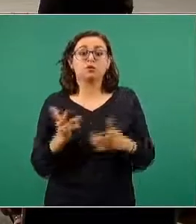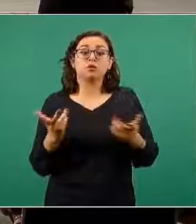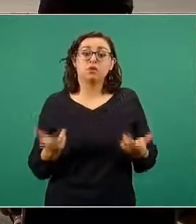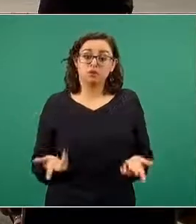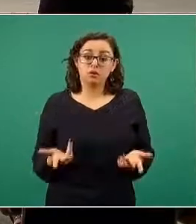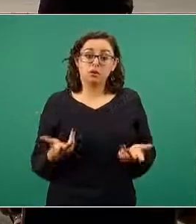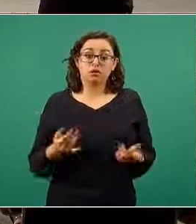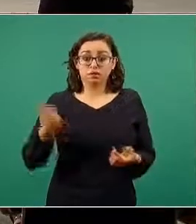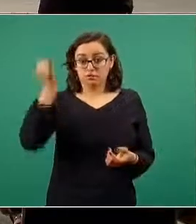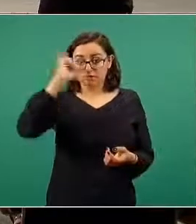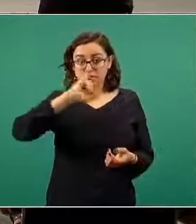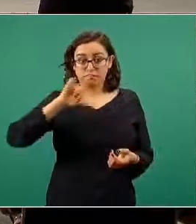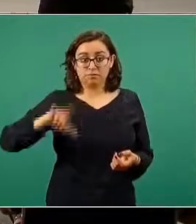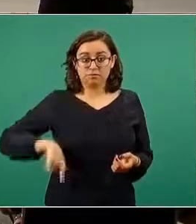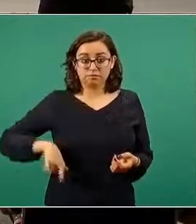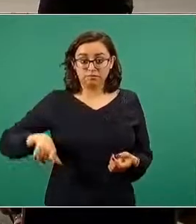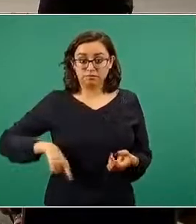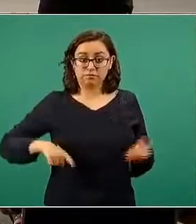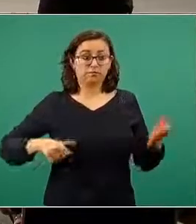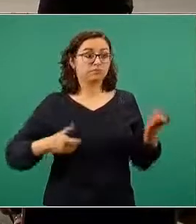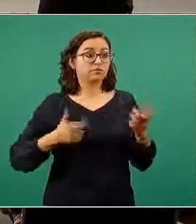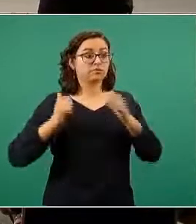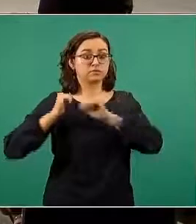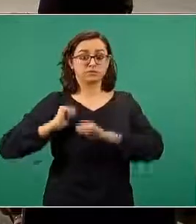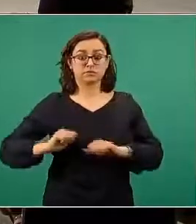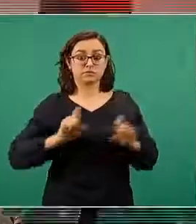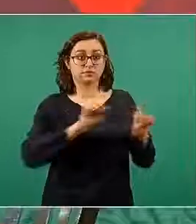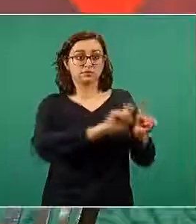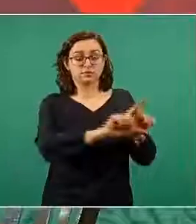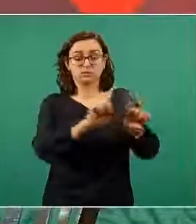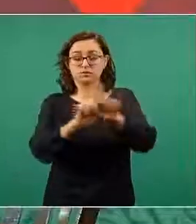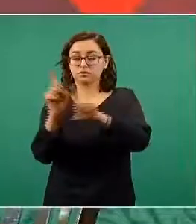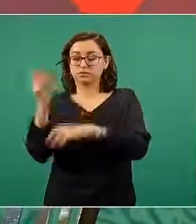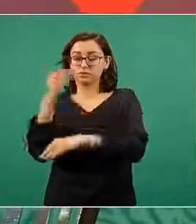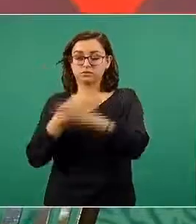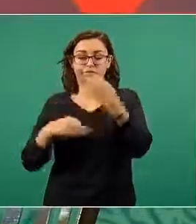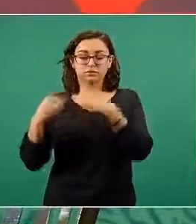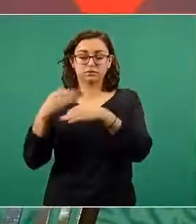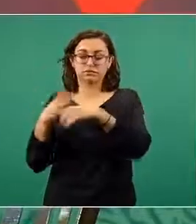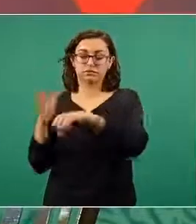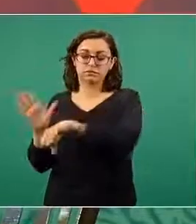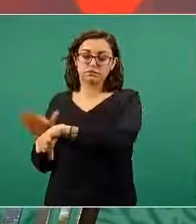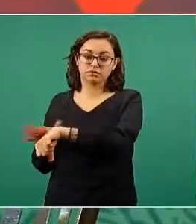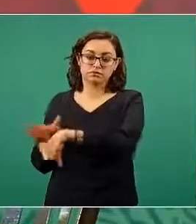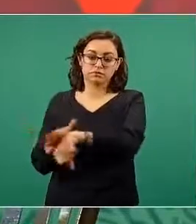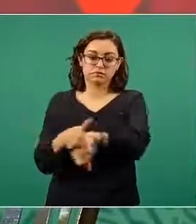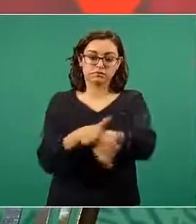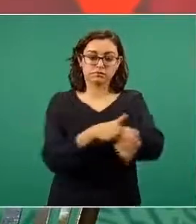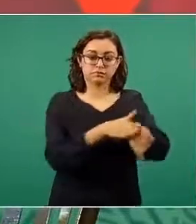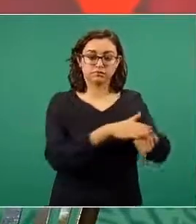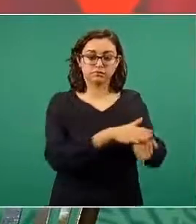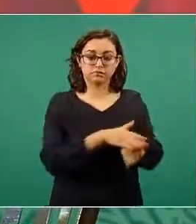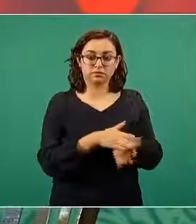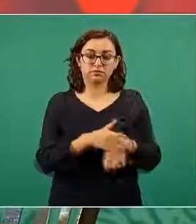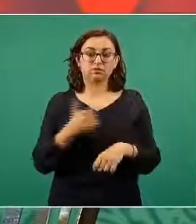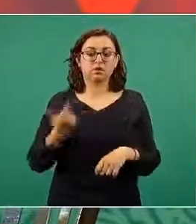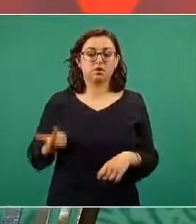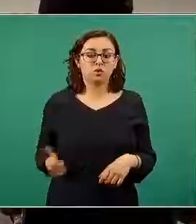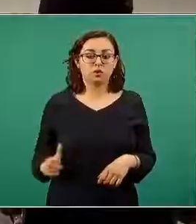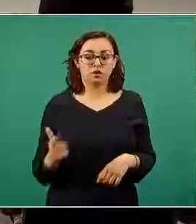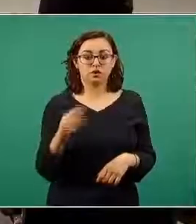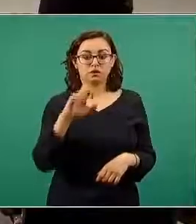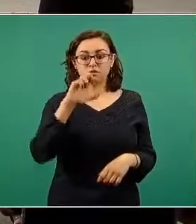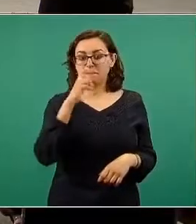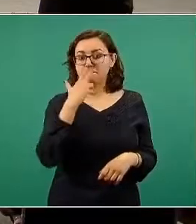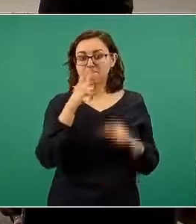hecho no solo la jefa de gobierno, sino múltiples personas titulares de gobiernos estatales en Guanajuato y en